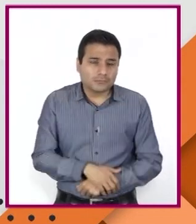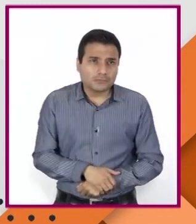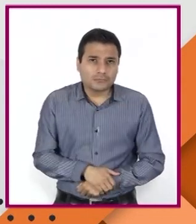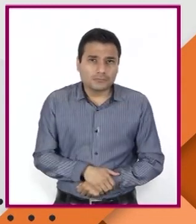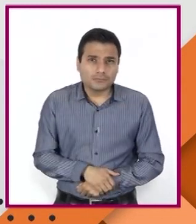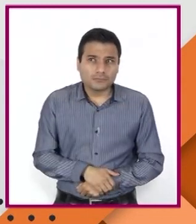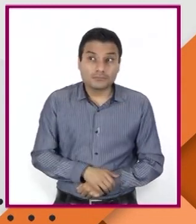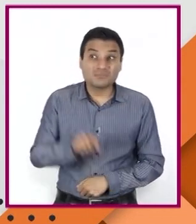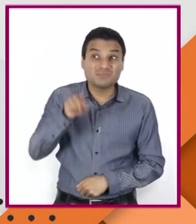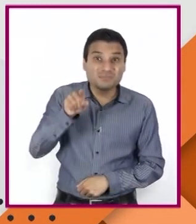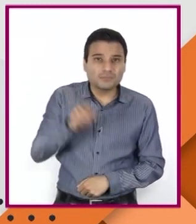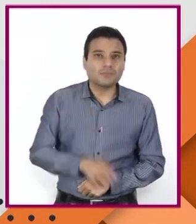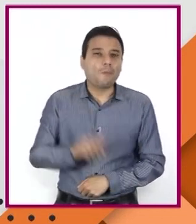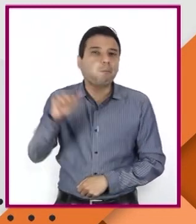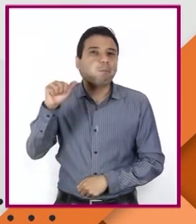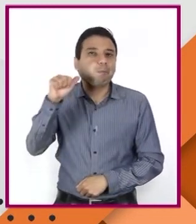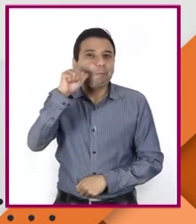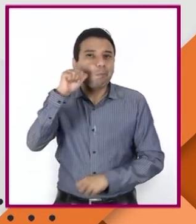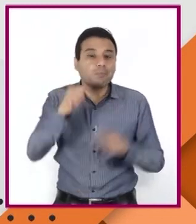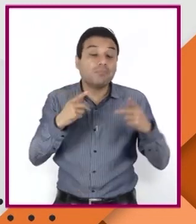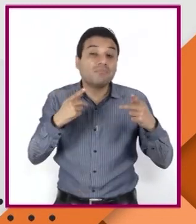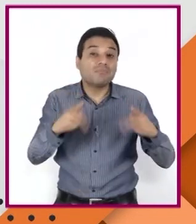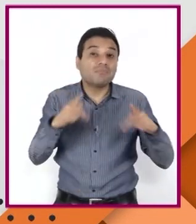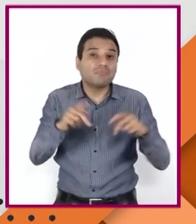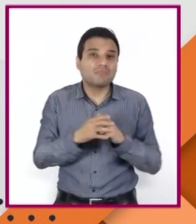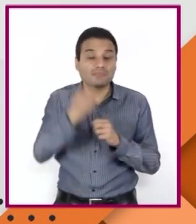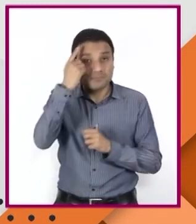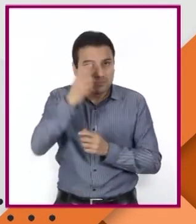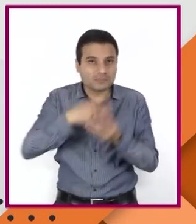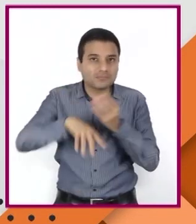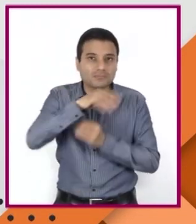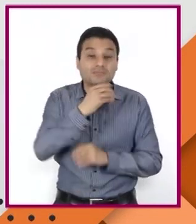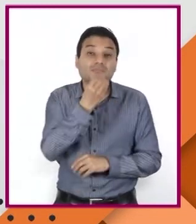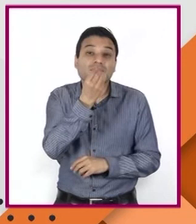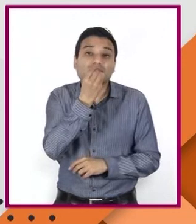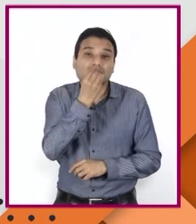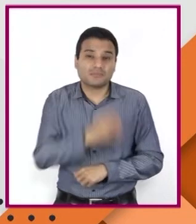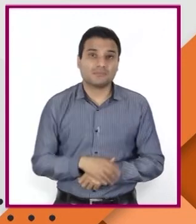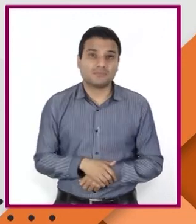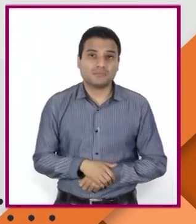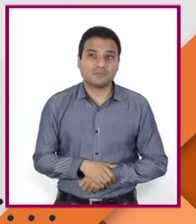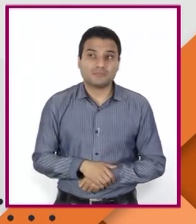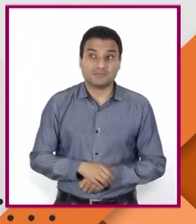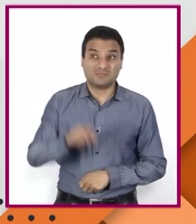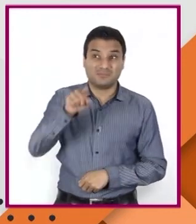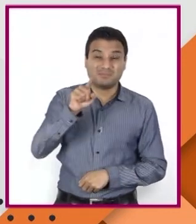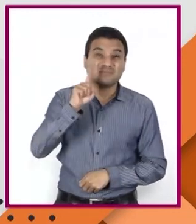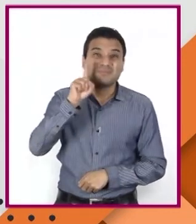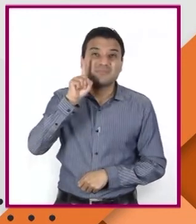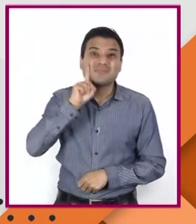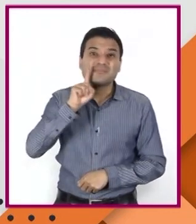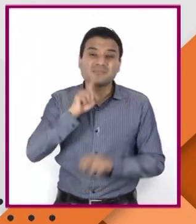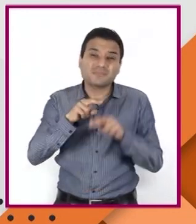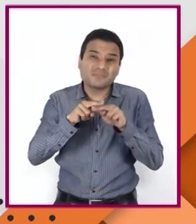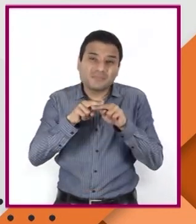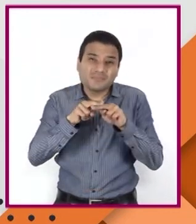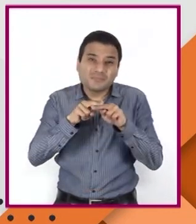Acababa de vender los neumáticos de su coche para comprar alimentos. Ahí estaba,